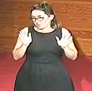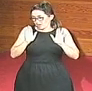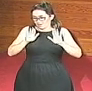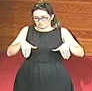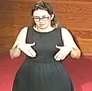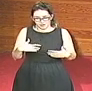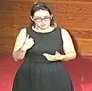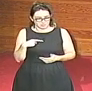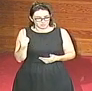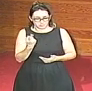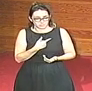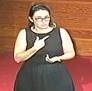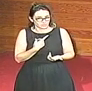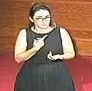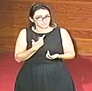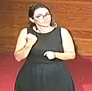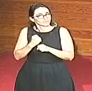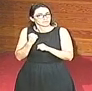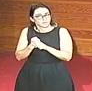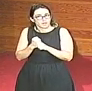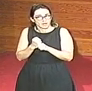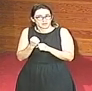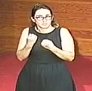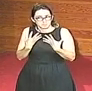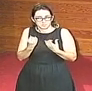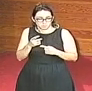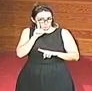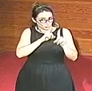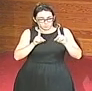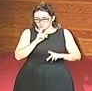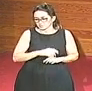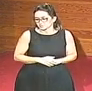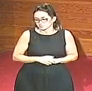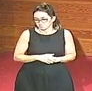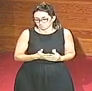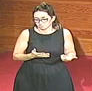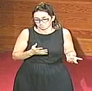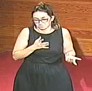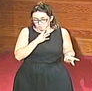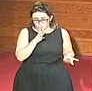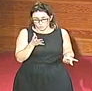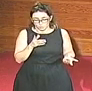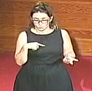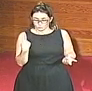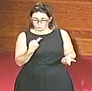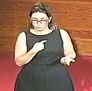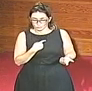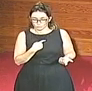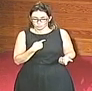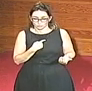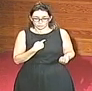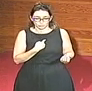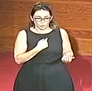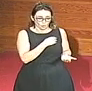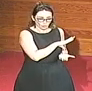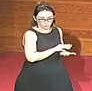tenemos problemas para que nos dejen trabajar en muchos casos. Porque nosotros pues no tenemos que revelar las fuentes. Es que esa